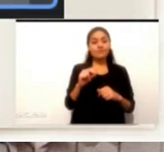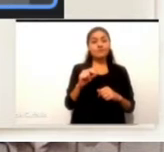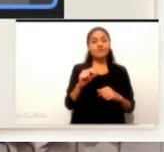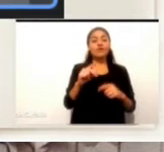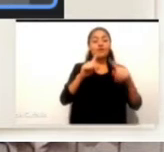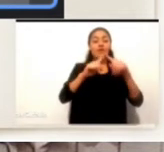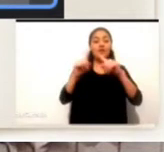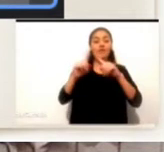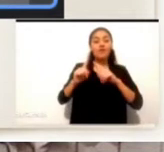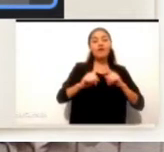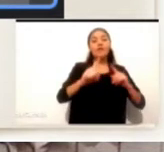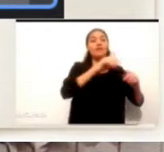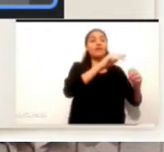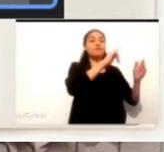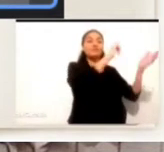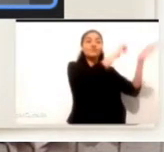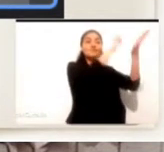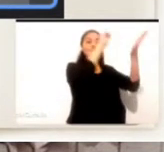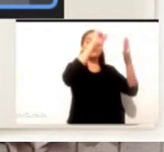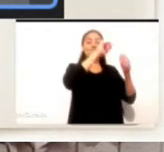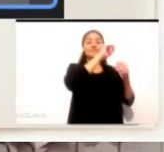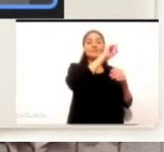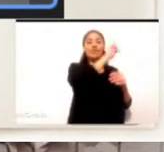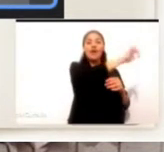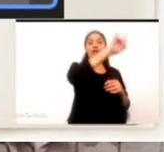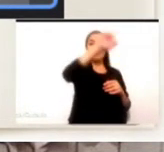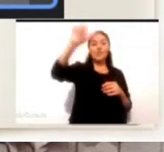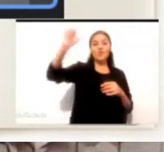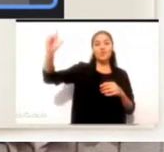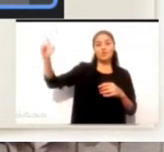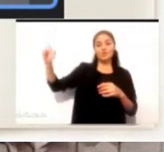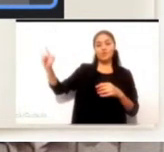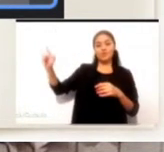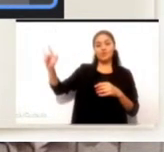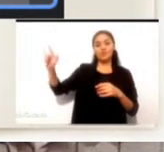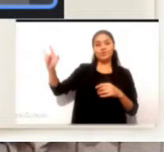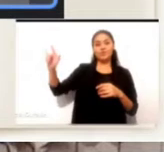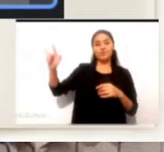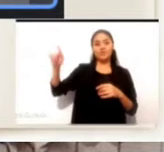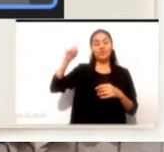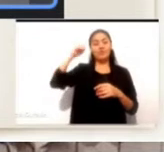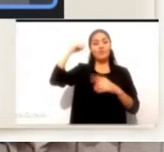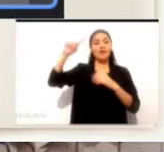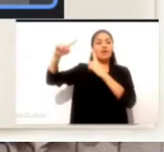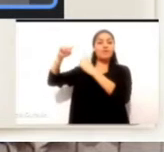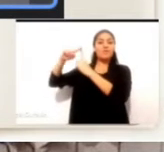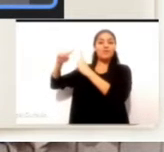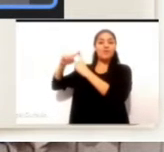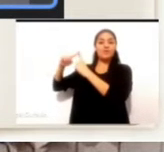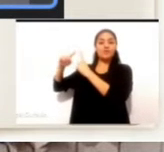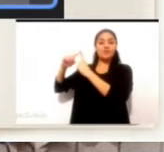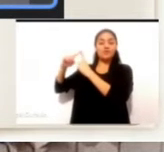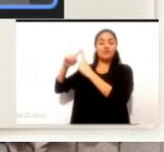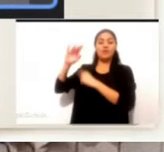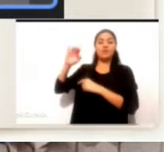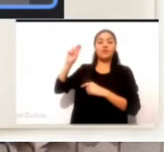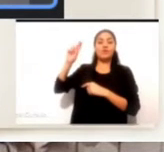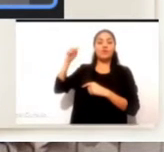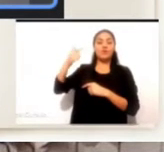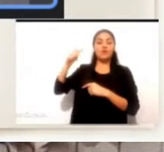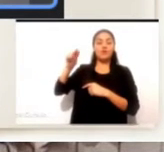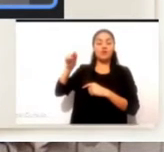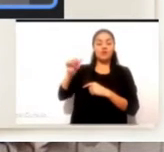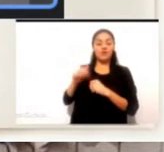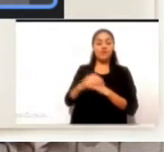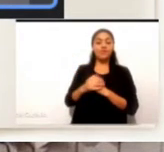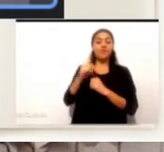de campaña o bien por haber realizado proselitismo a favor de María Eugenia Campos Galván. En el proyecto se propone